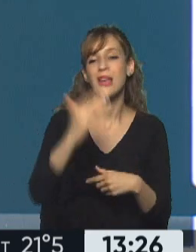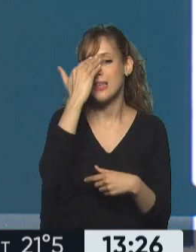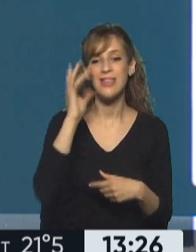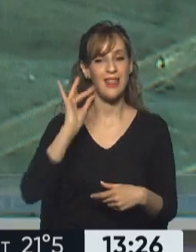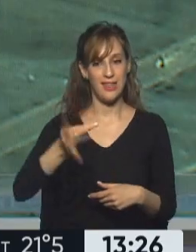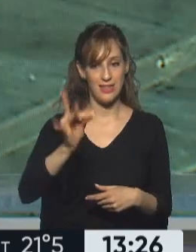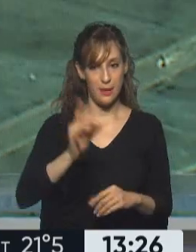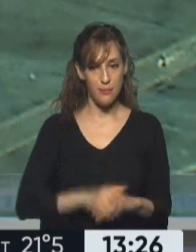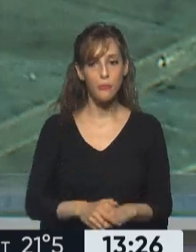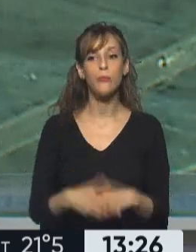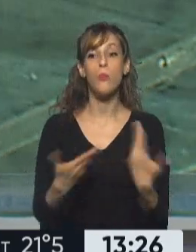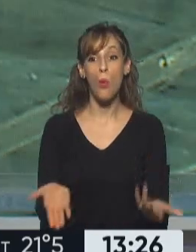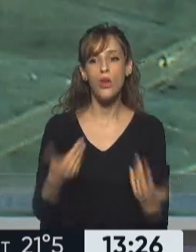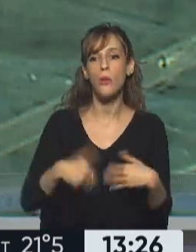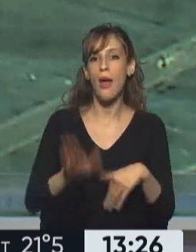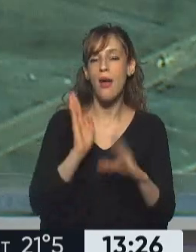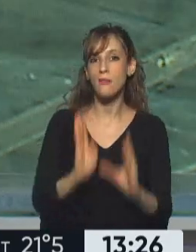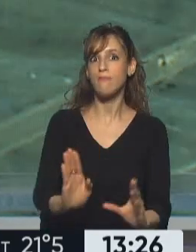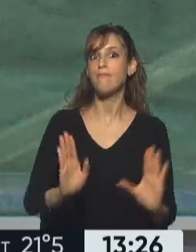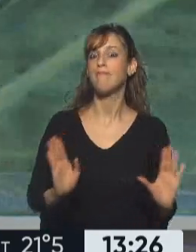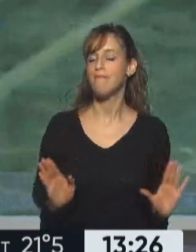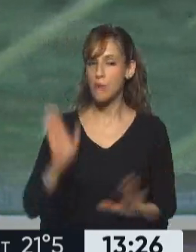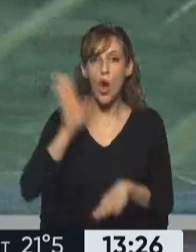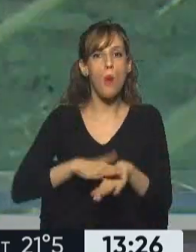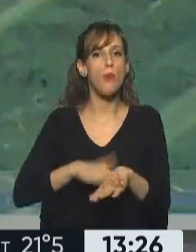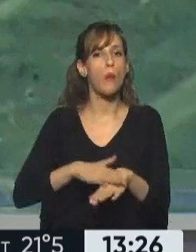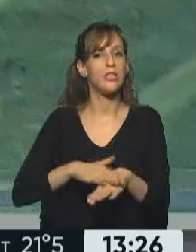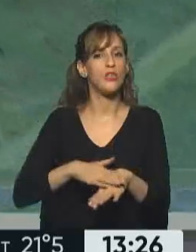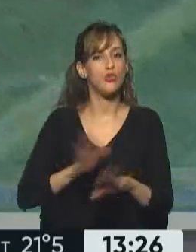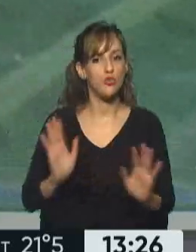Bueno, seguramente atentos entonces al compromiso